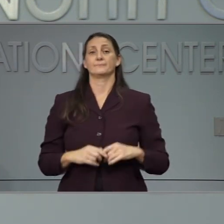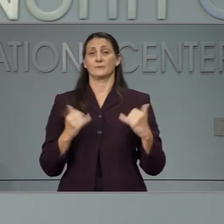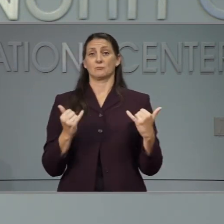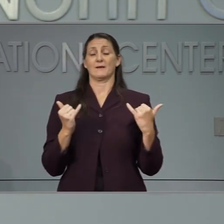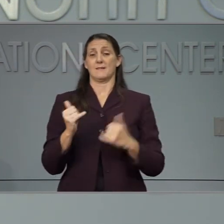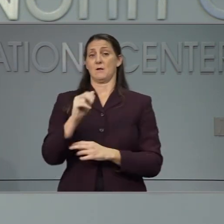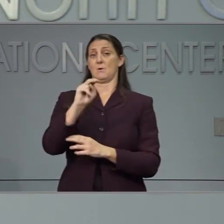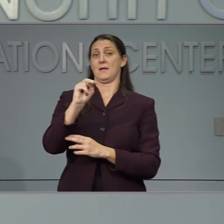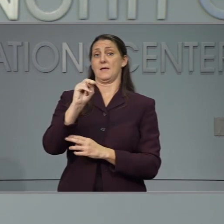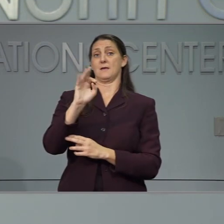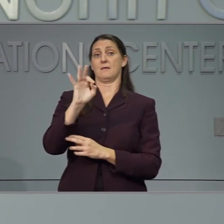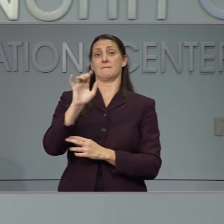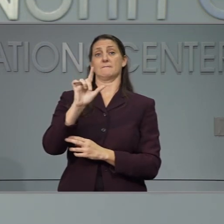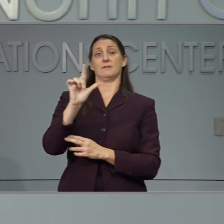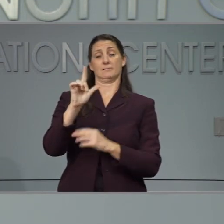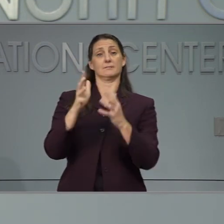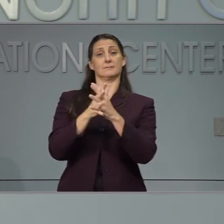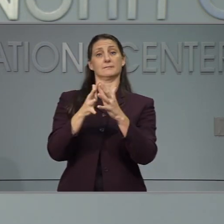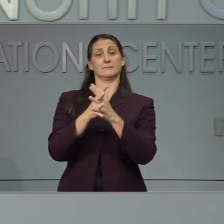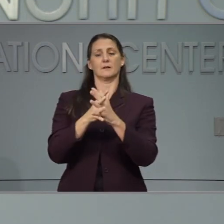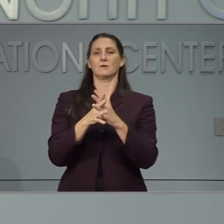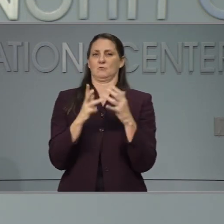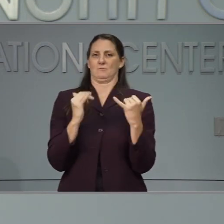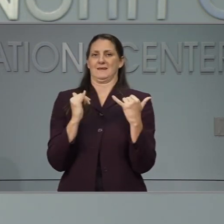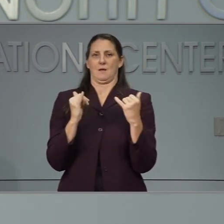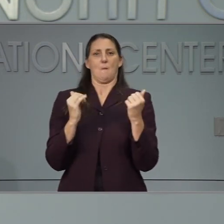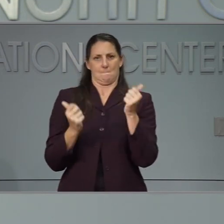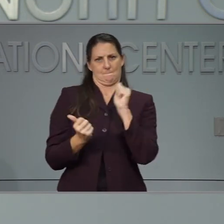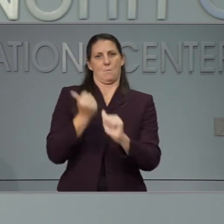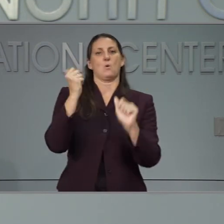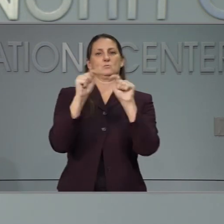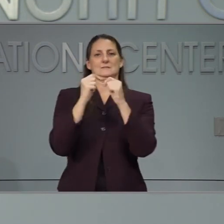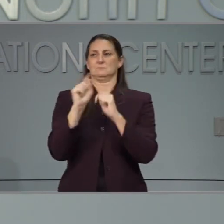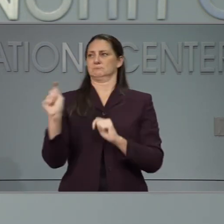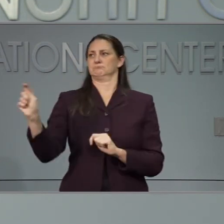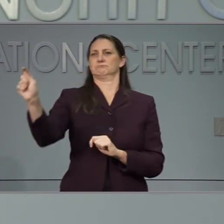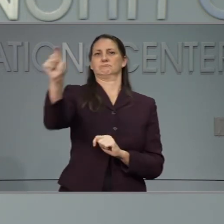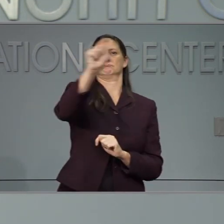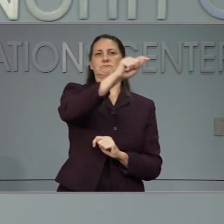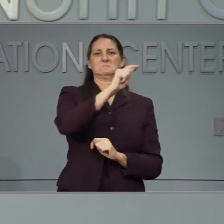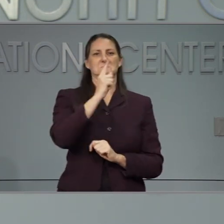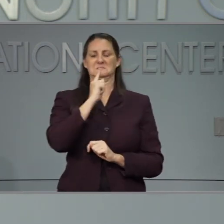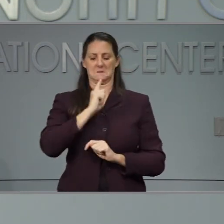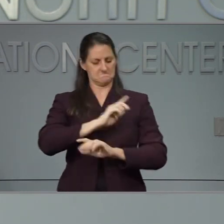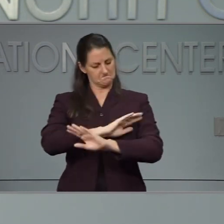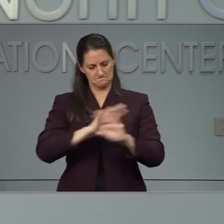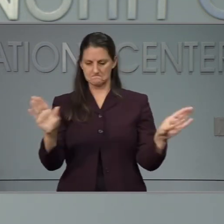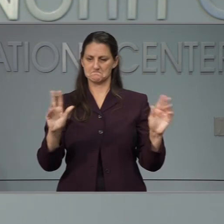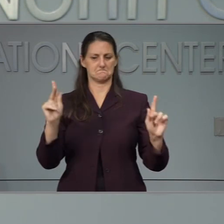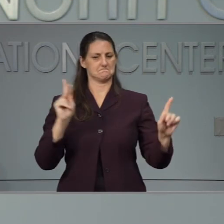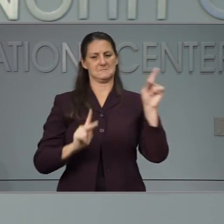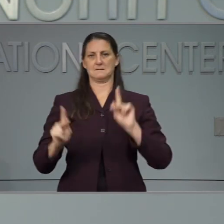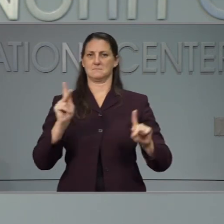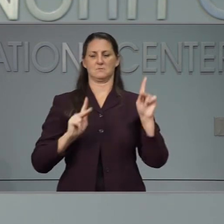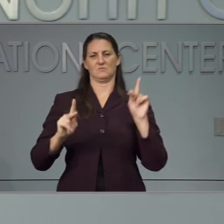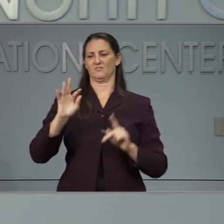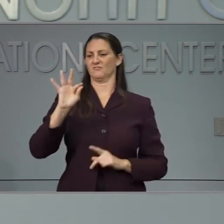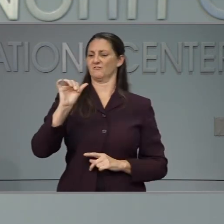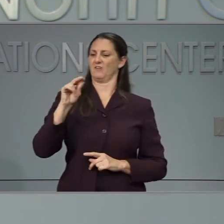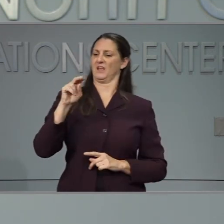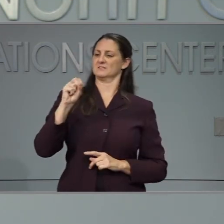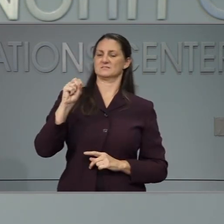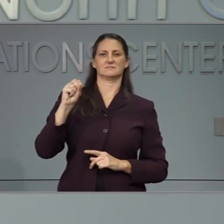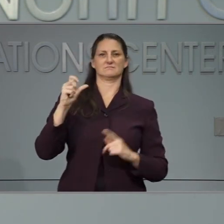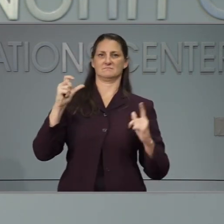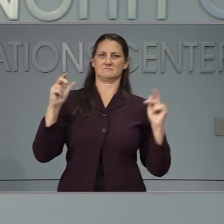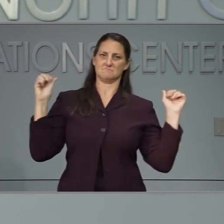están diciendo que no habrá espectadores para los primeros días y esto es prudente. Así es de que esperamos que